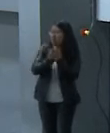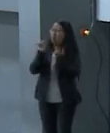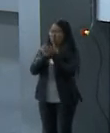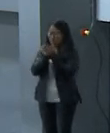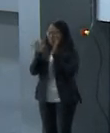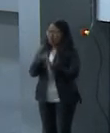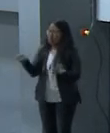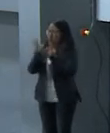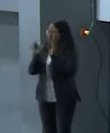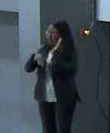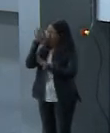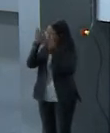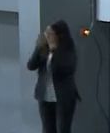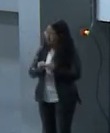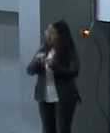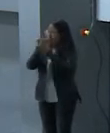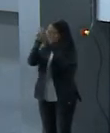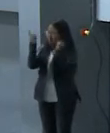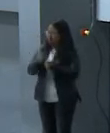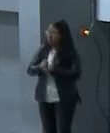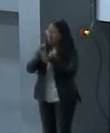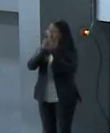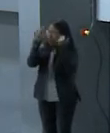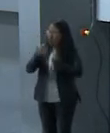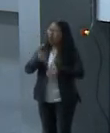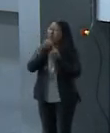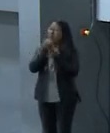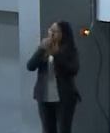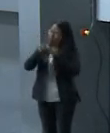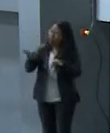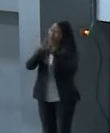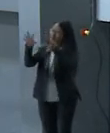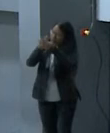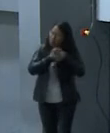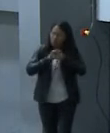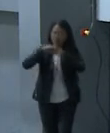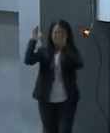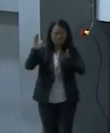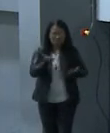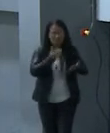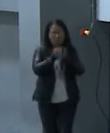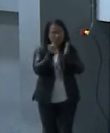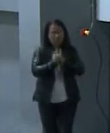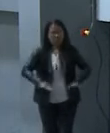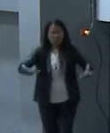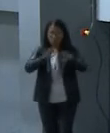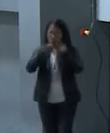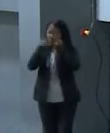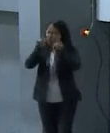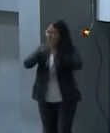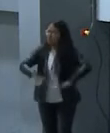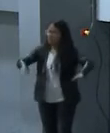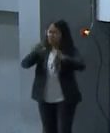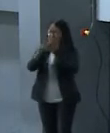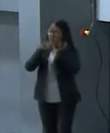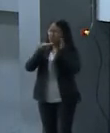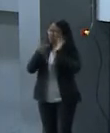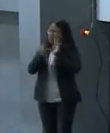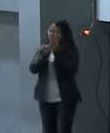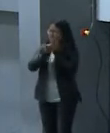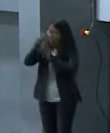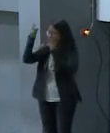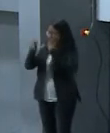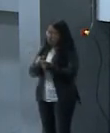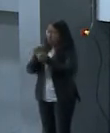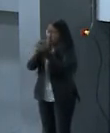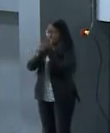eso es hacerlo de forma gradual. Y ahora sí, termino llamando a la unidad y bienvenido a ese espacio, pero ese espacio no reemplaza, por favor, la